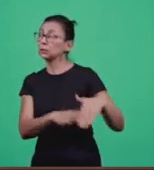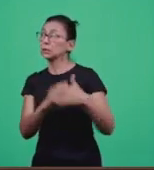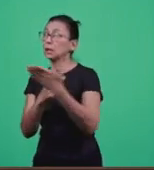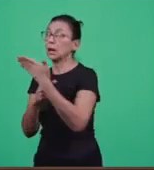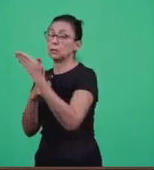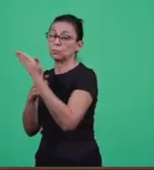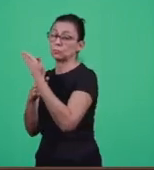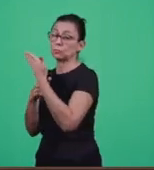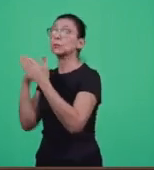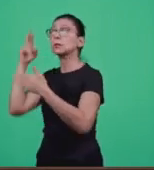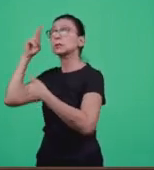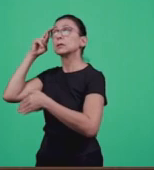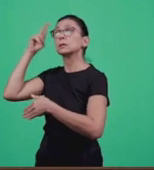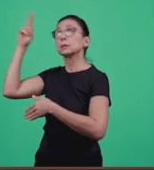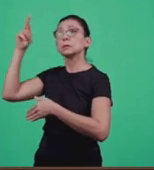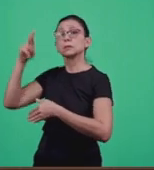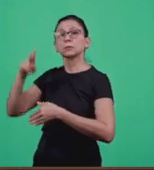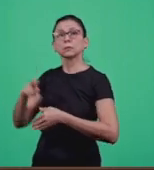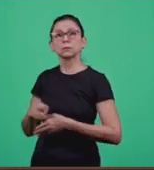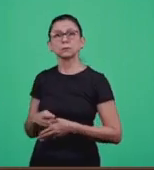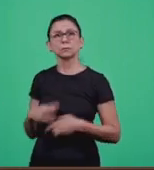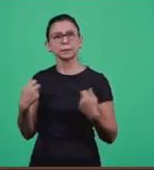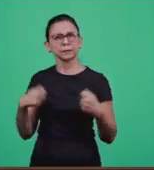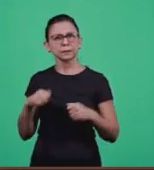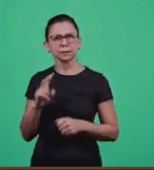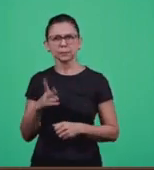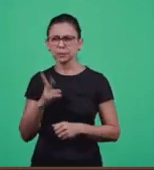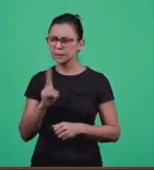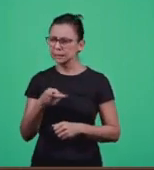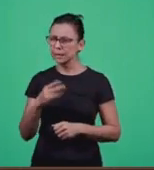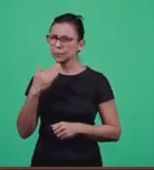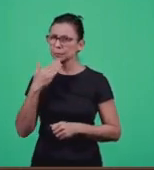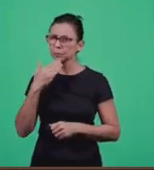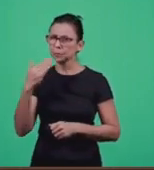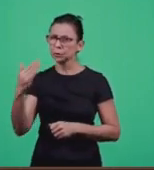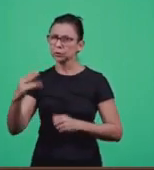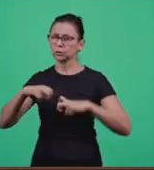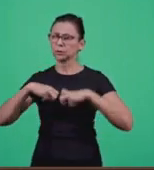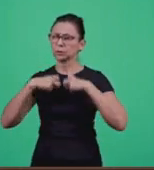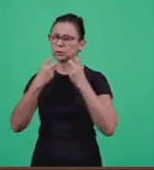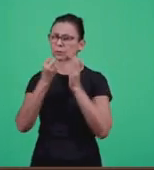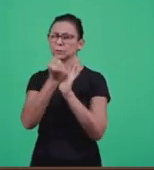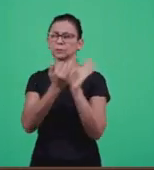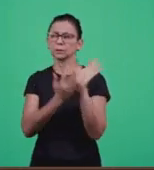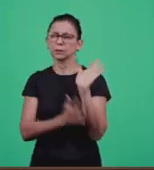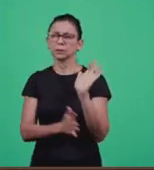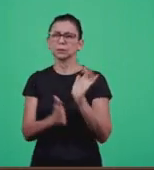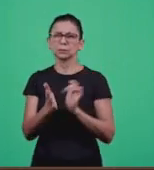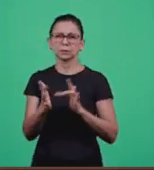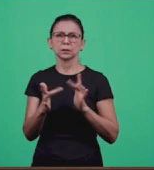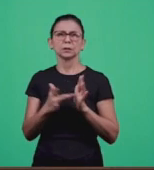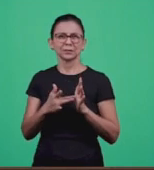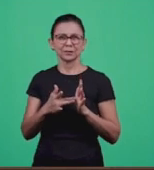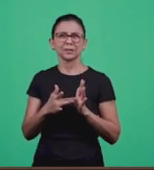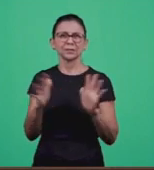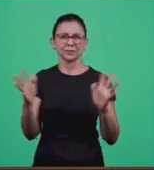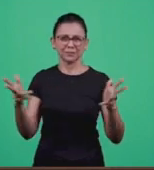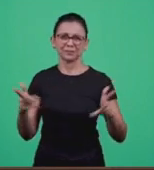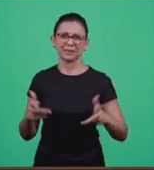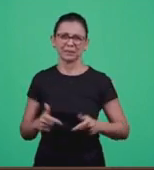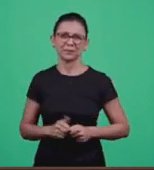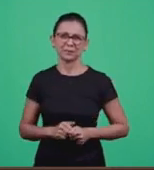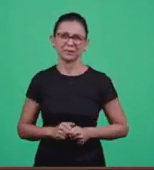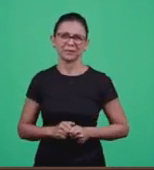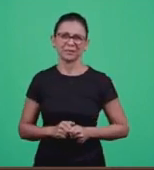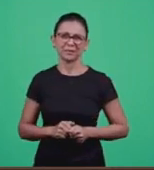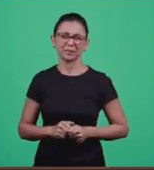la violencia de este mundo. El clamor tiene que ser constante en la vida del siervo del Señor. Necesitamos clamar para que